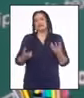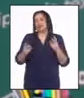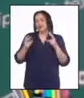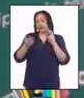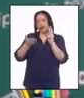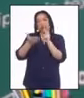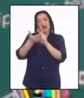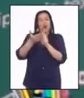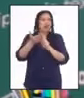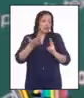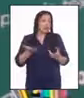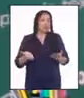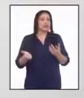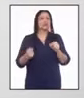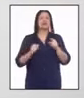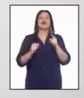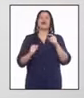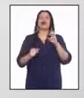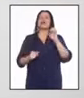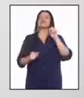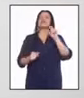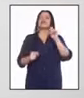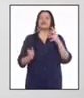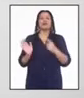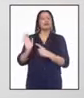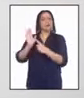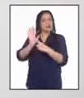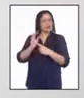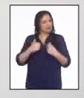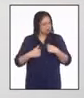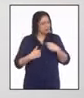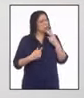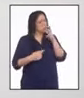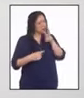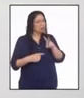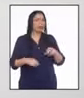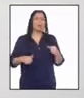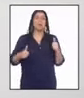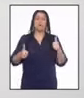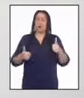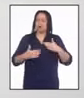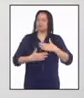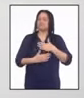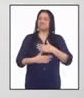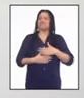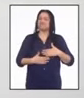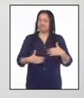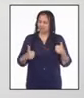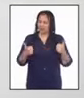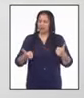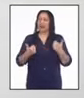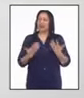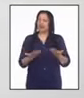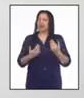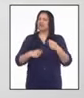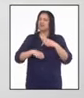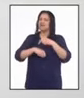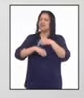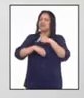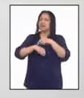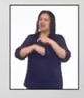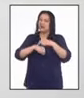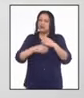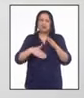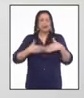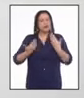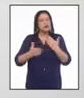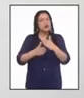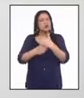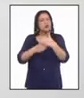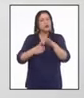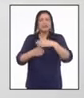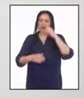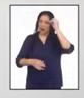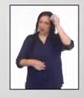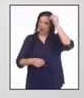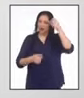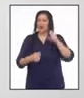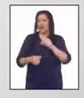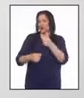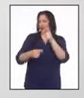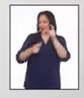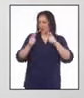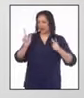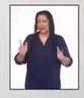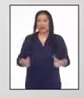que Stephanie nos mostró. Lo vi y me da mucho gusto que hayan tenido ese espacio para compartir sus